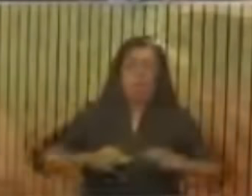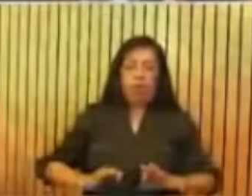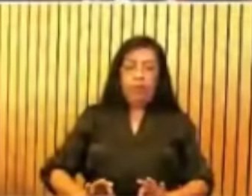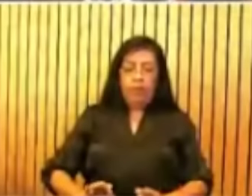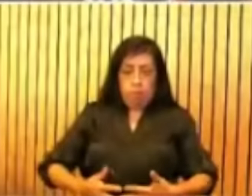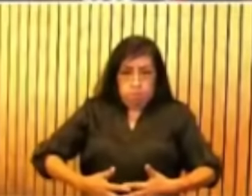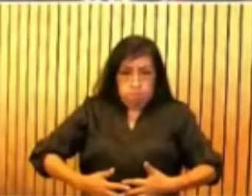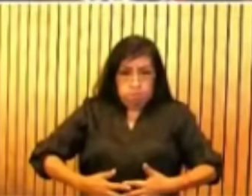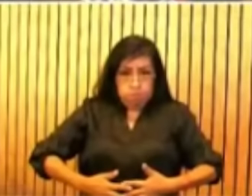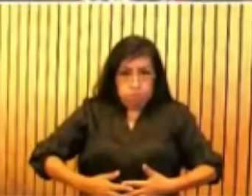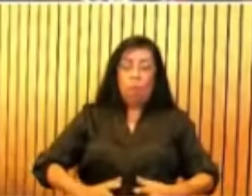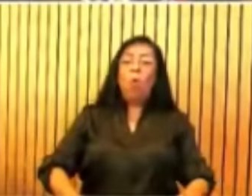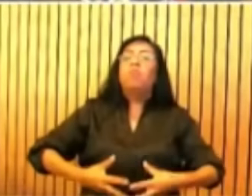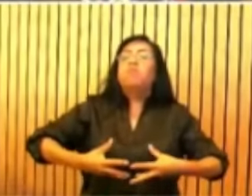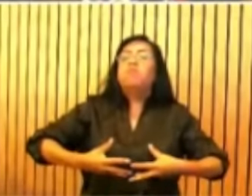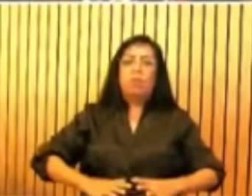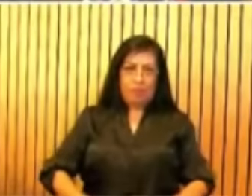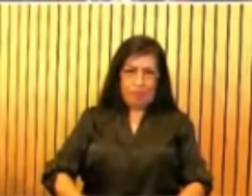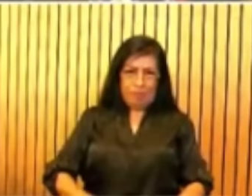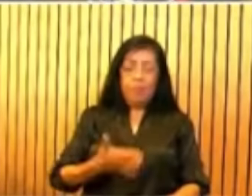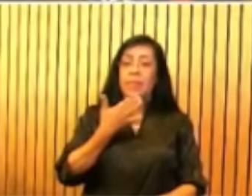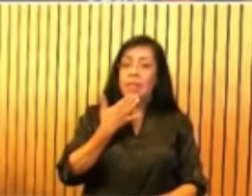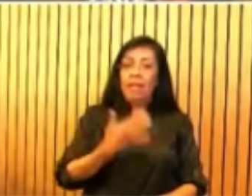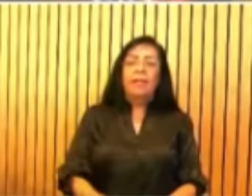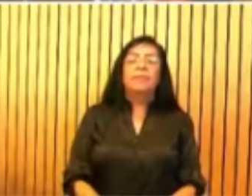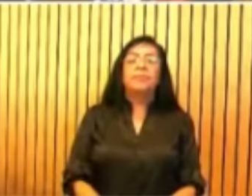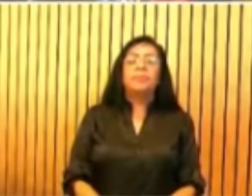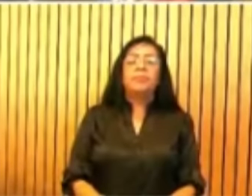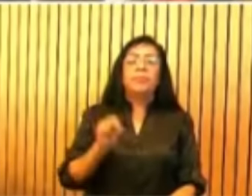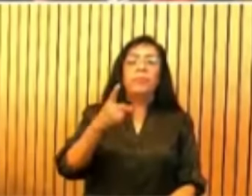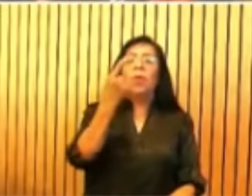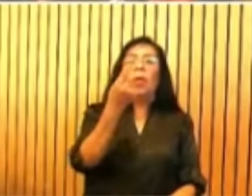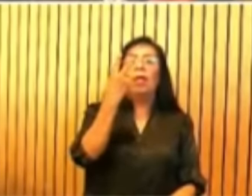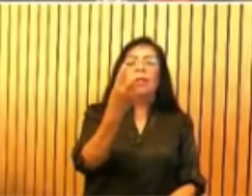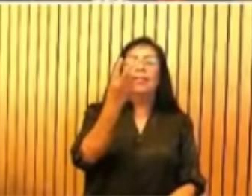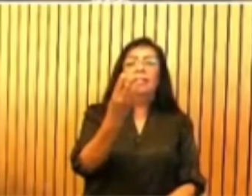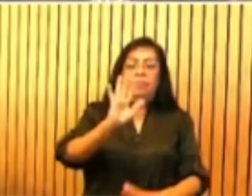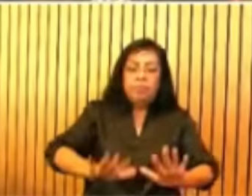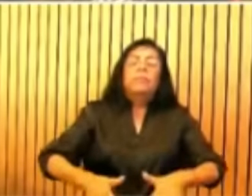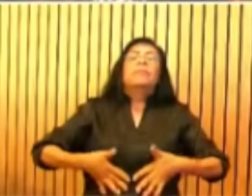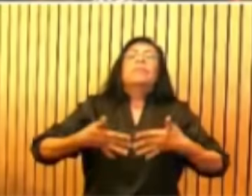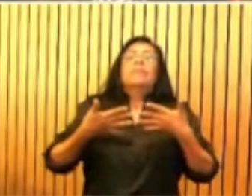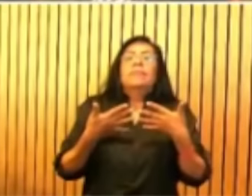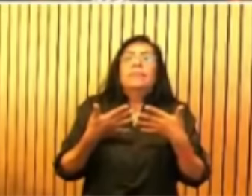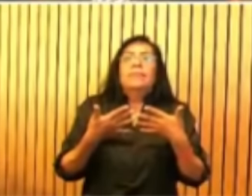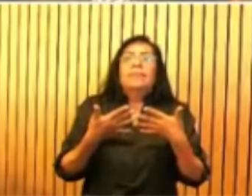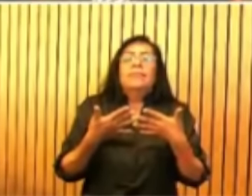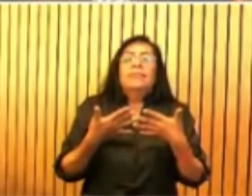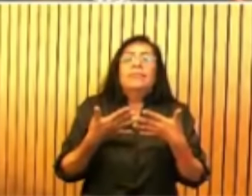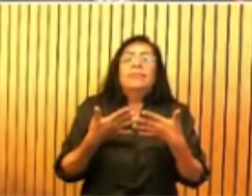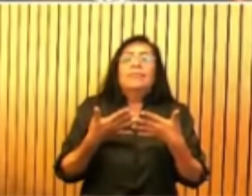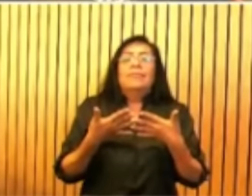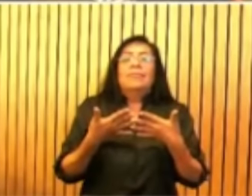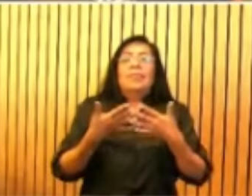integrado por 500 organizaciones, el cual consta de 12 metas para garantizar los derechos de las niñas y niños de México. En el